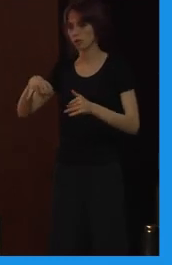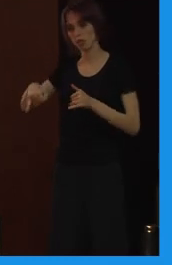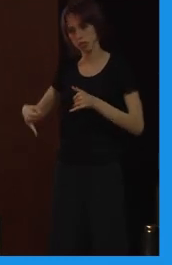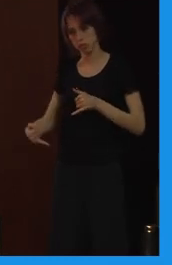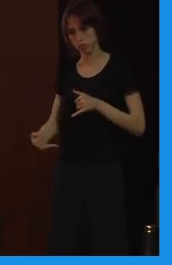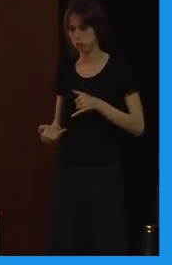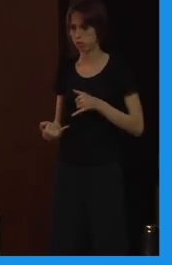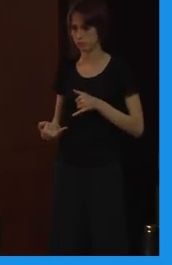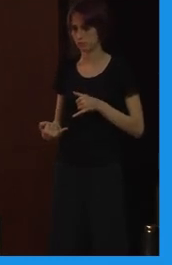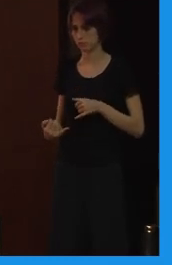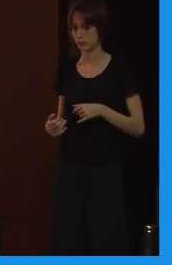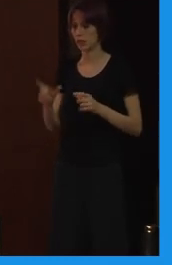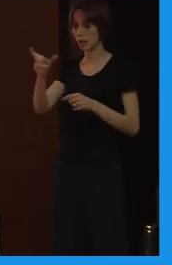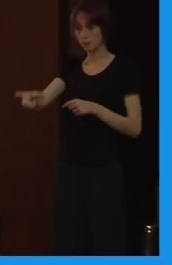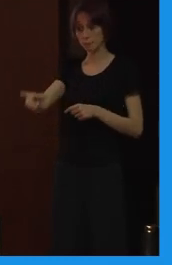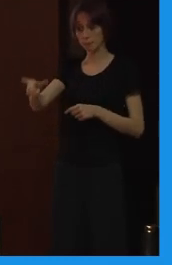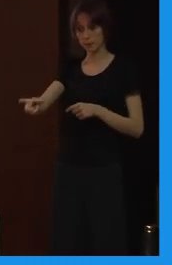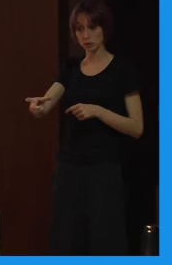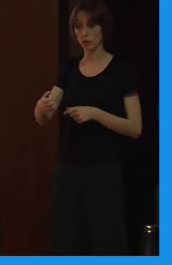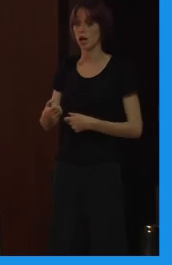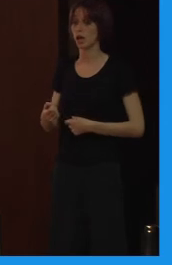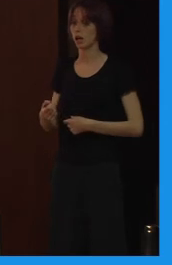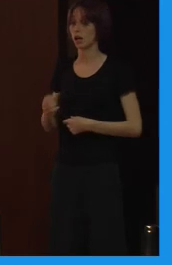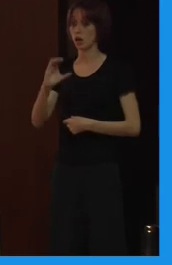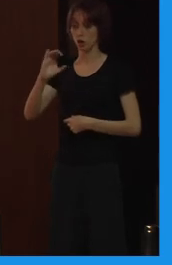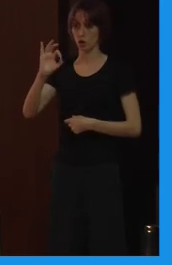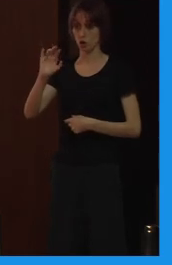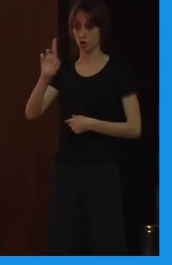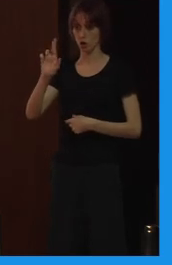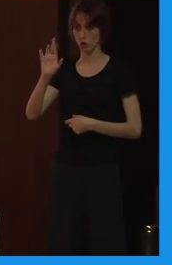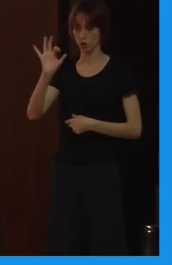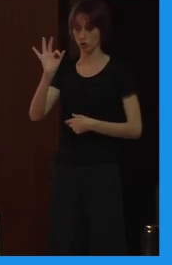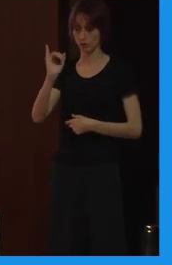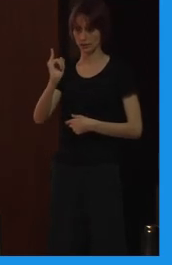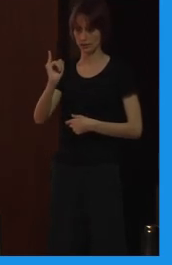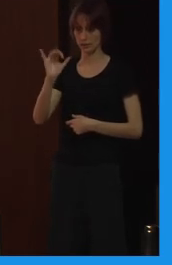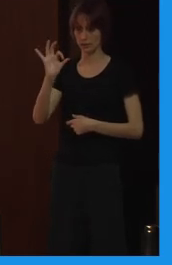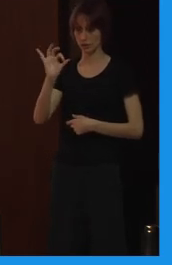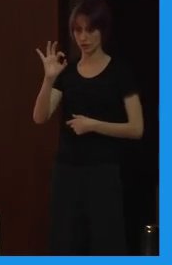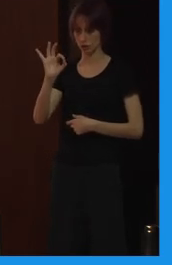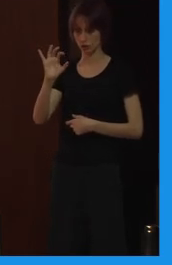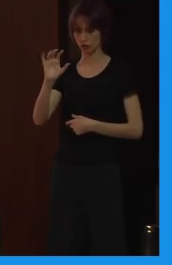mucho apetito, pues estos que no tienen cortisol tendrían lo contrario, no tienen apetito y generalmente son delgaditas.